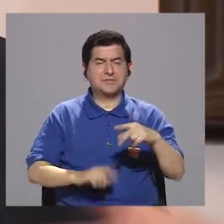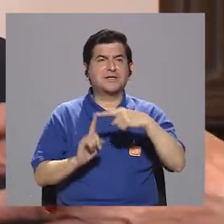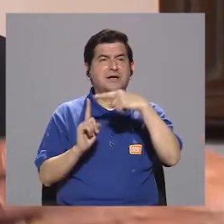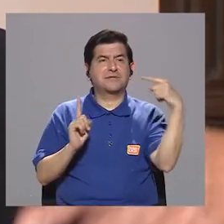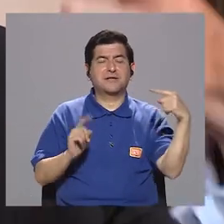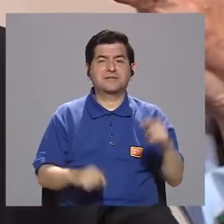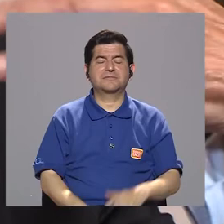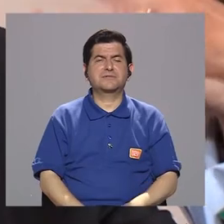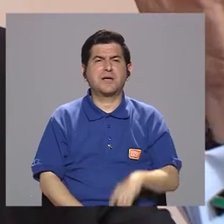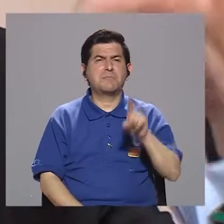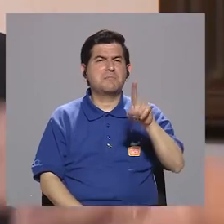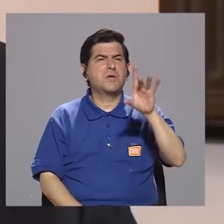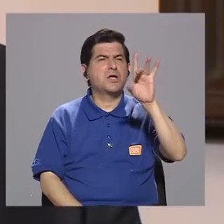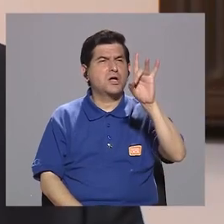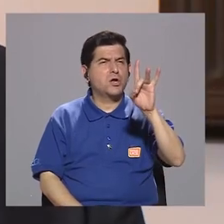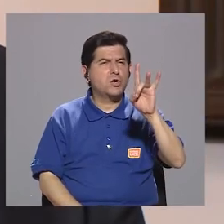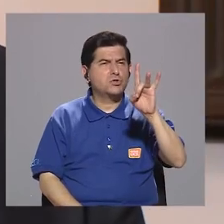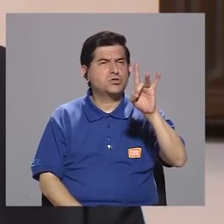desde